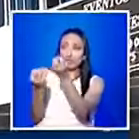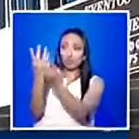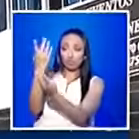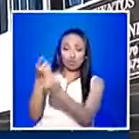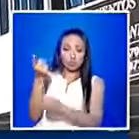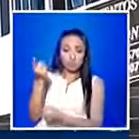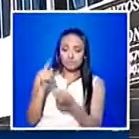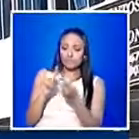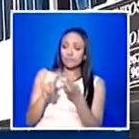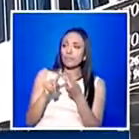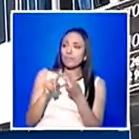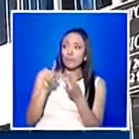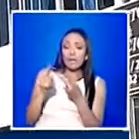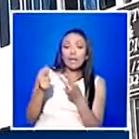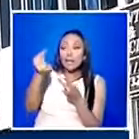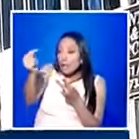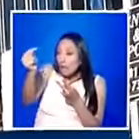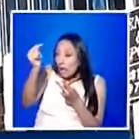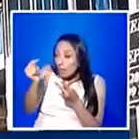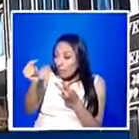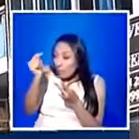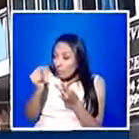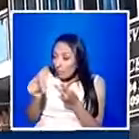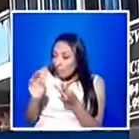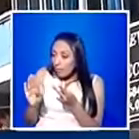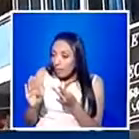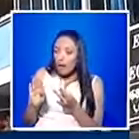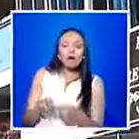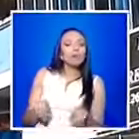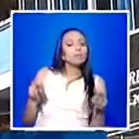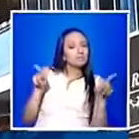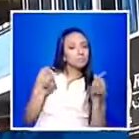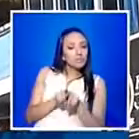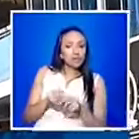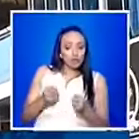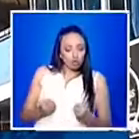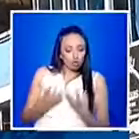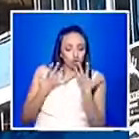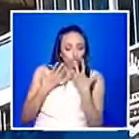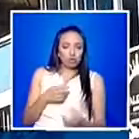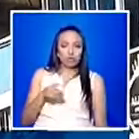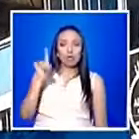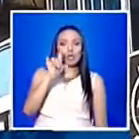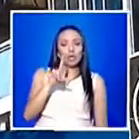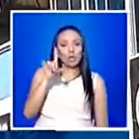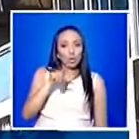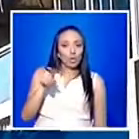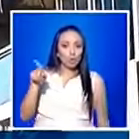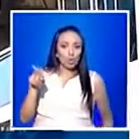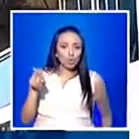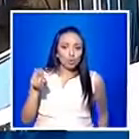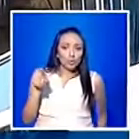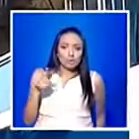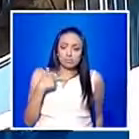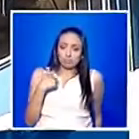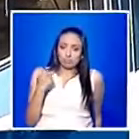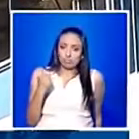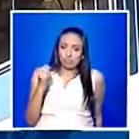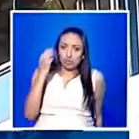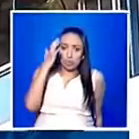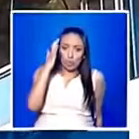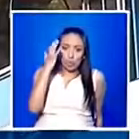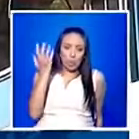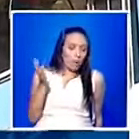día lunes, usted recuerde, Alex, que hubo un incendio justamente el día lunes. Que realmente a mí sí me preocupa